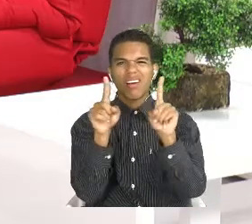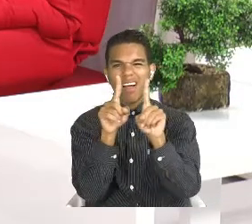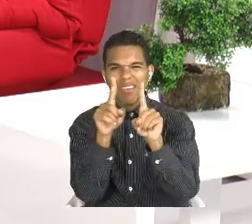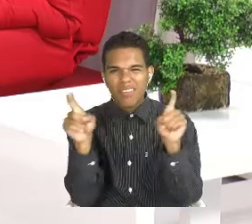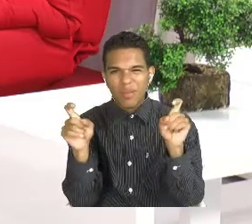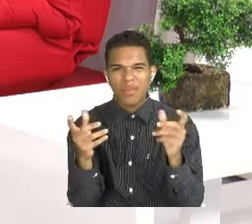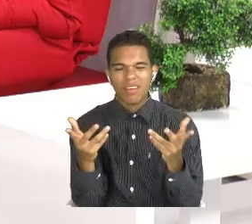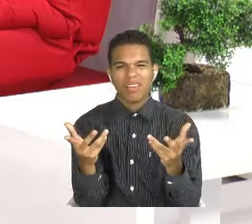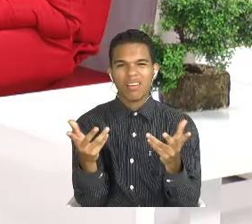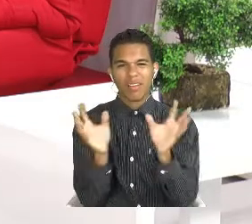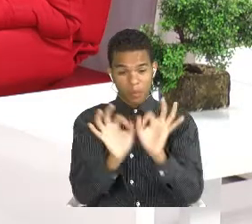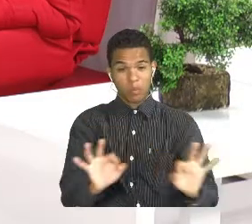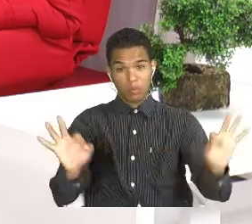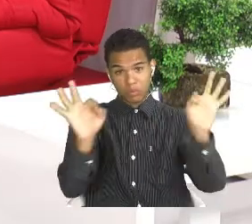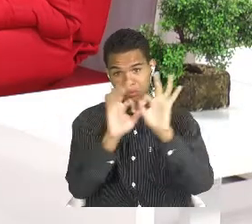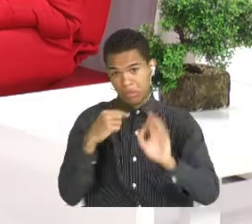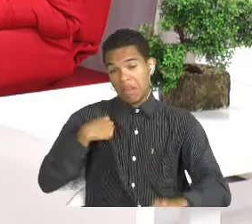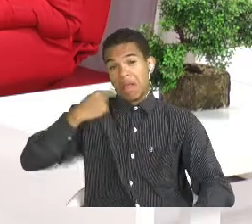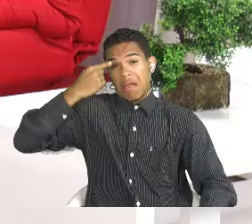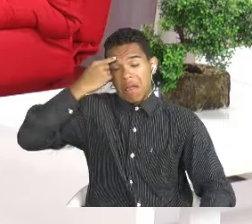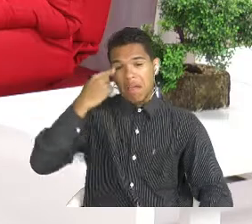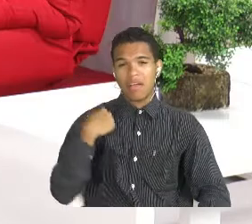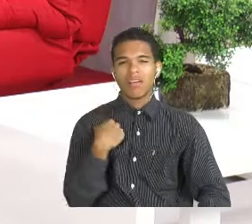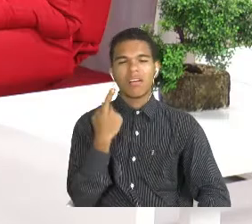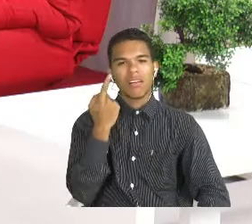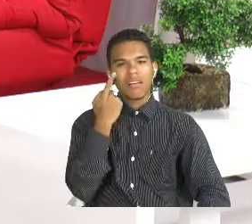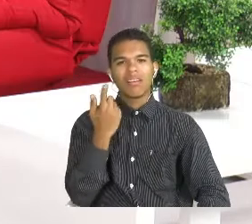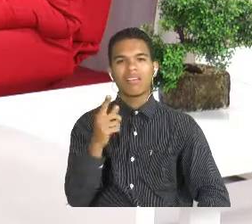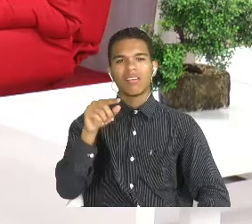de un tema que es la presión intraocular, porque